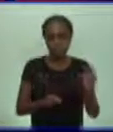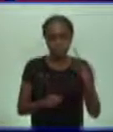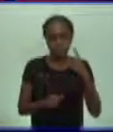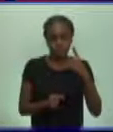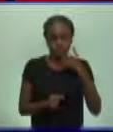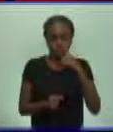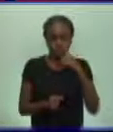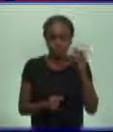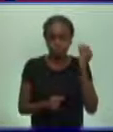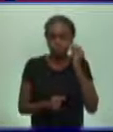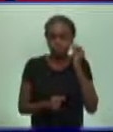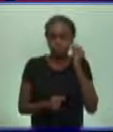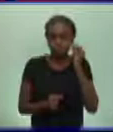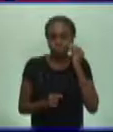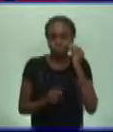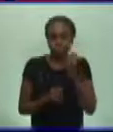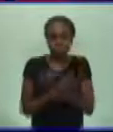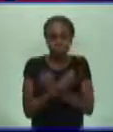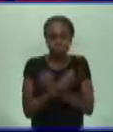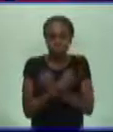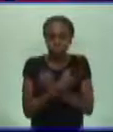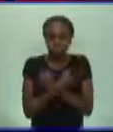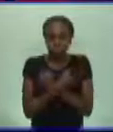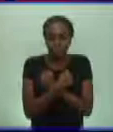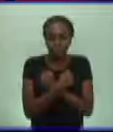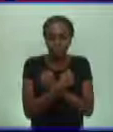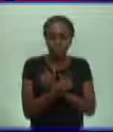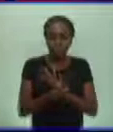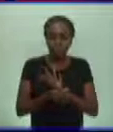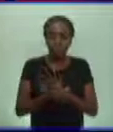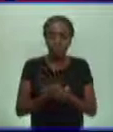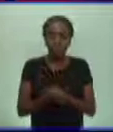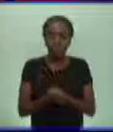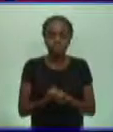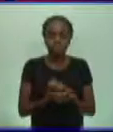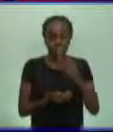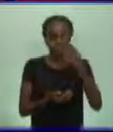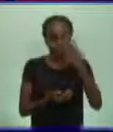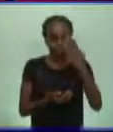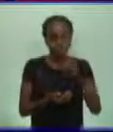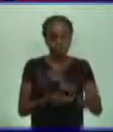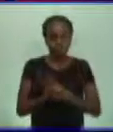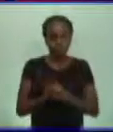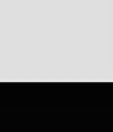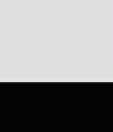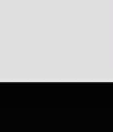un beso grande, grande y un abrazo de todo corazón. Chao.